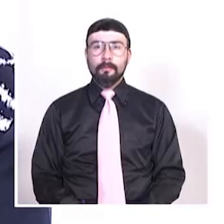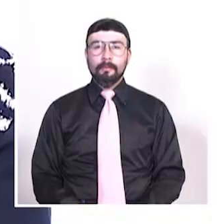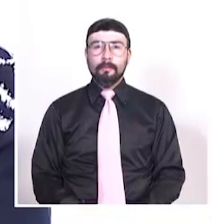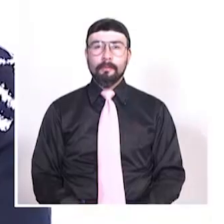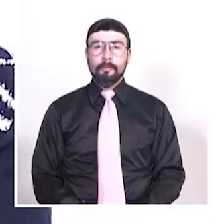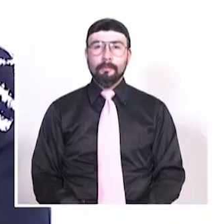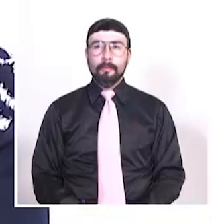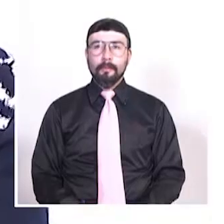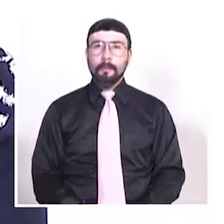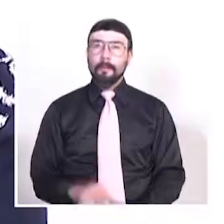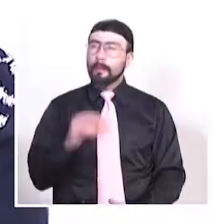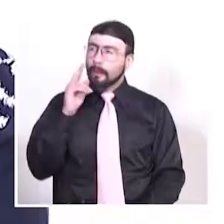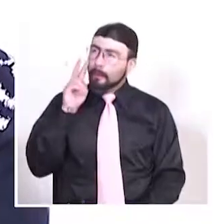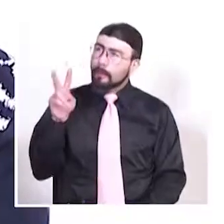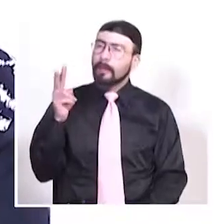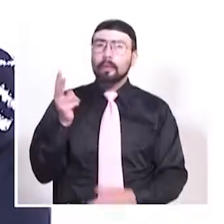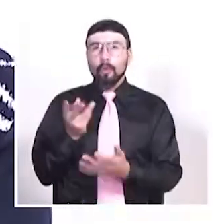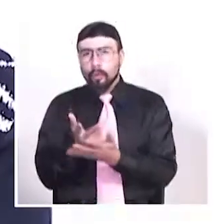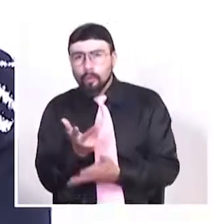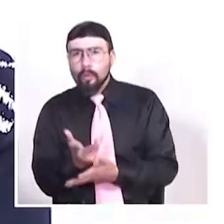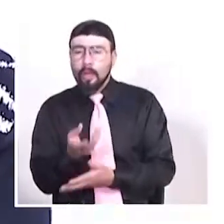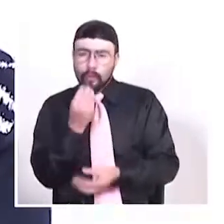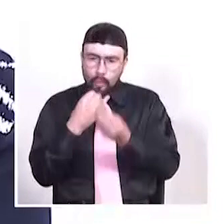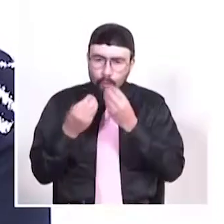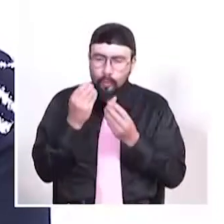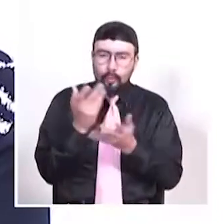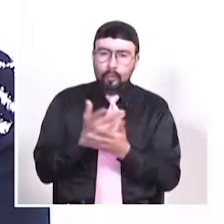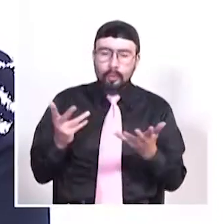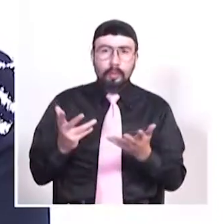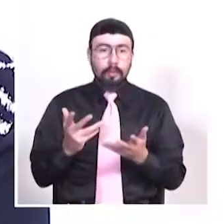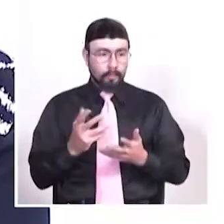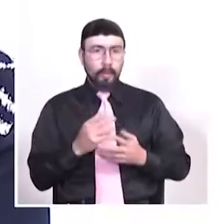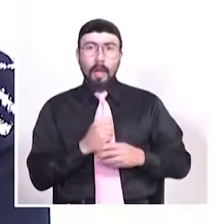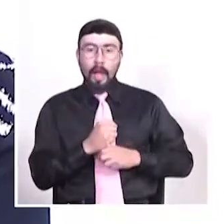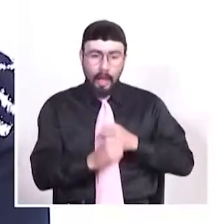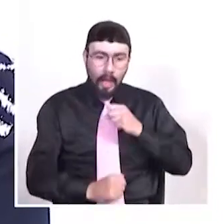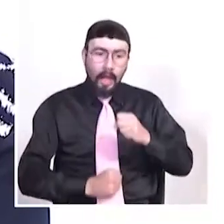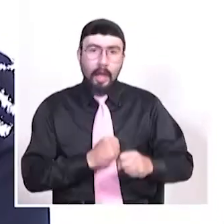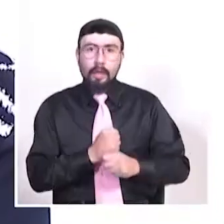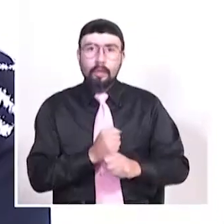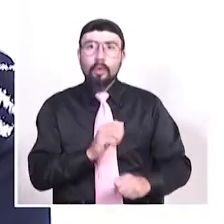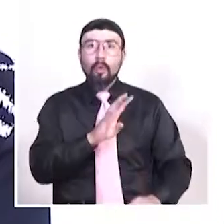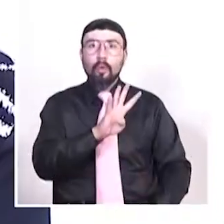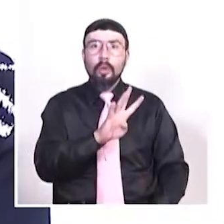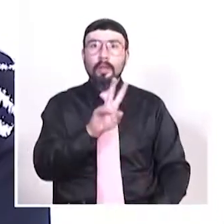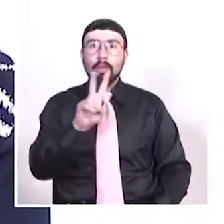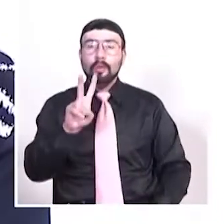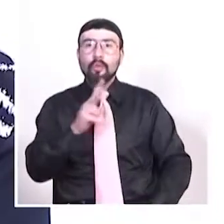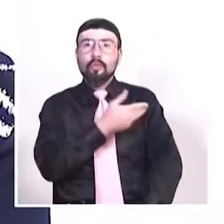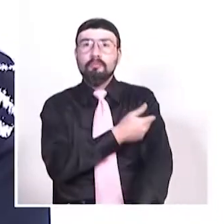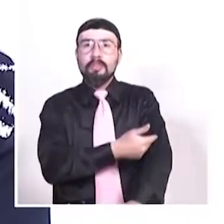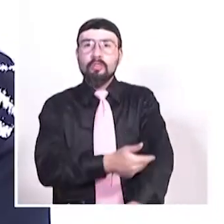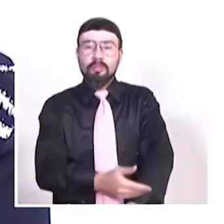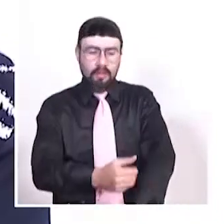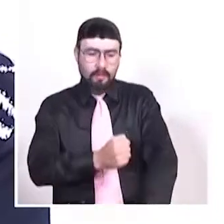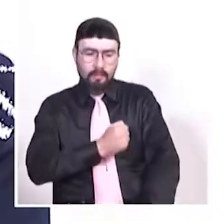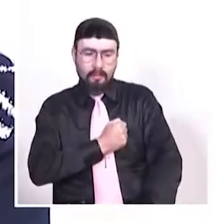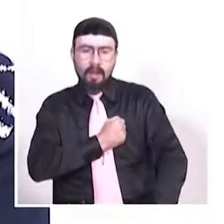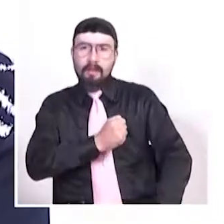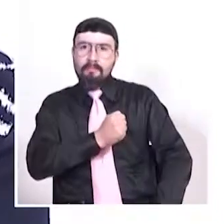Y mientras veían esas notas, en el año son 42 millones de veces que late nuestro